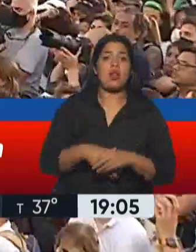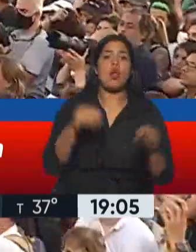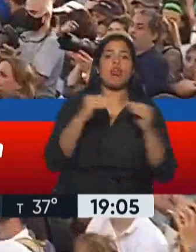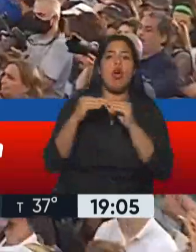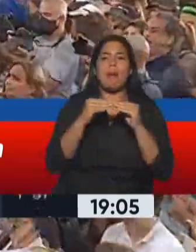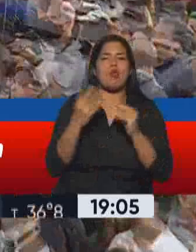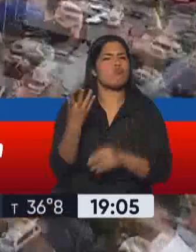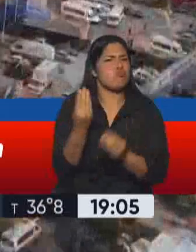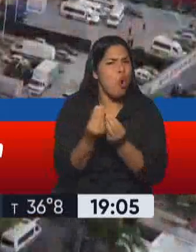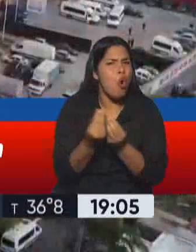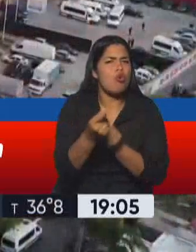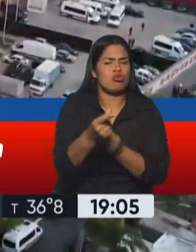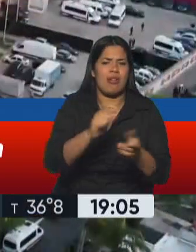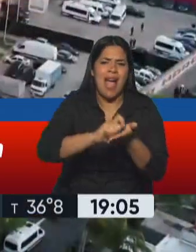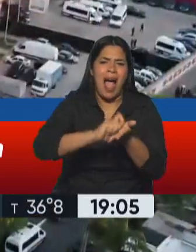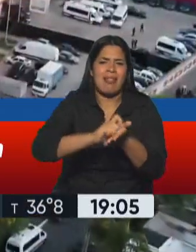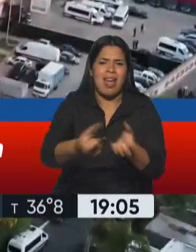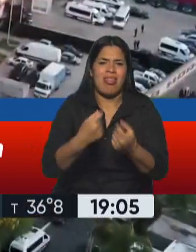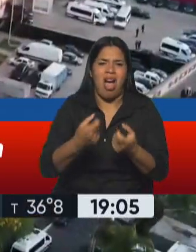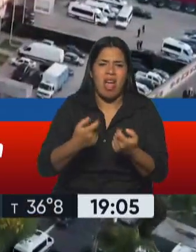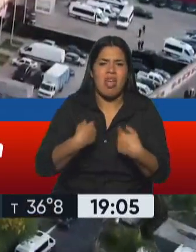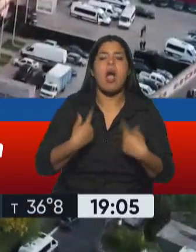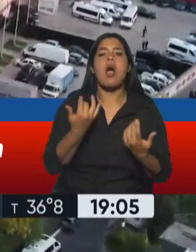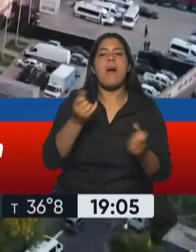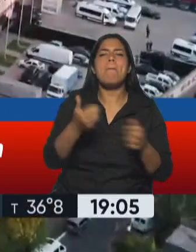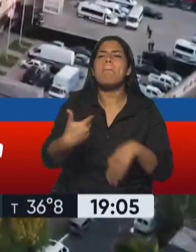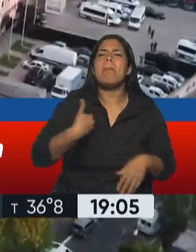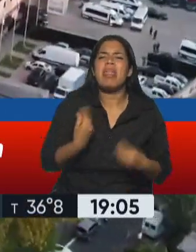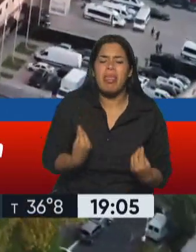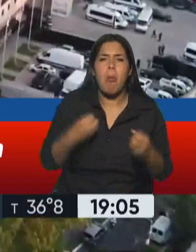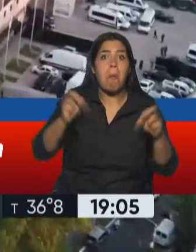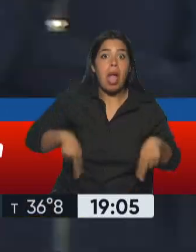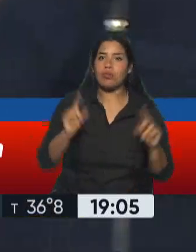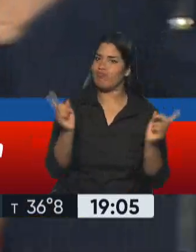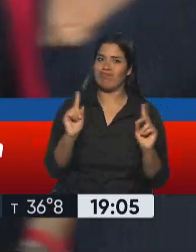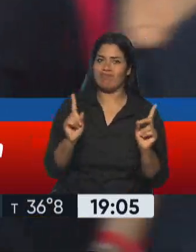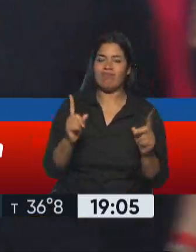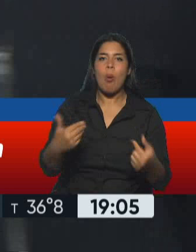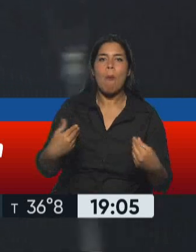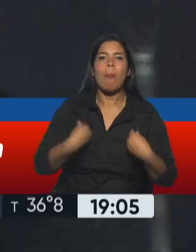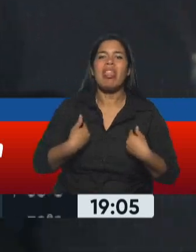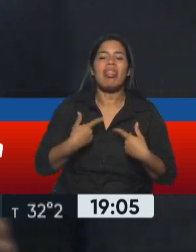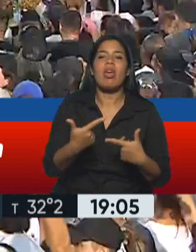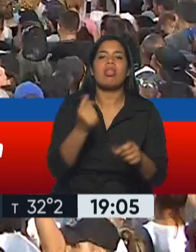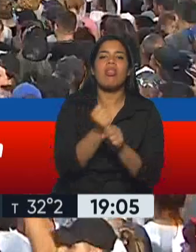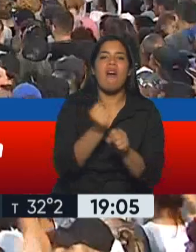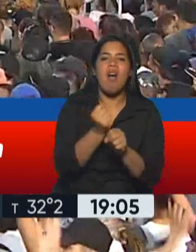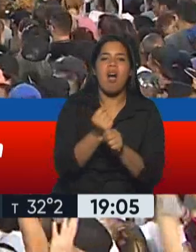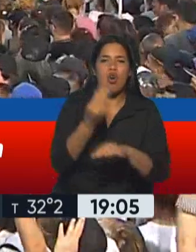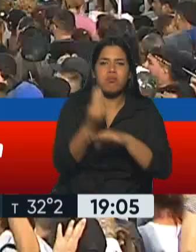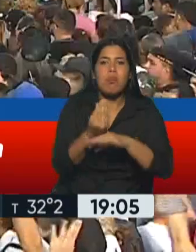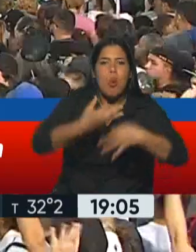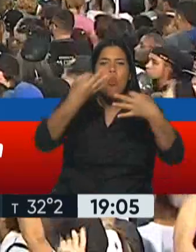planes, pedían mejores condiciones de trabajo. Y me acuerdo perfectamente bien el día que, sentado con Néstor en su